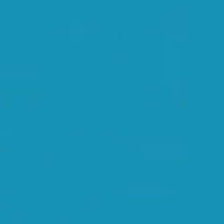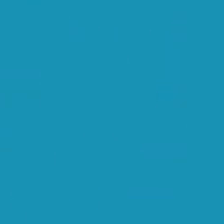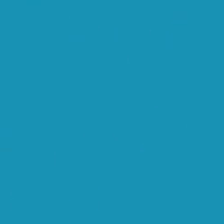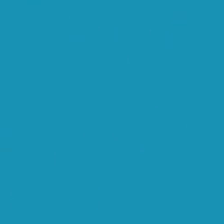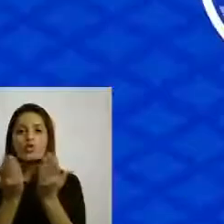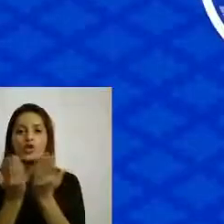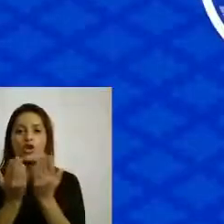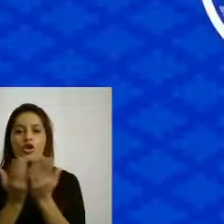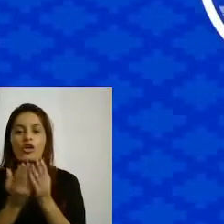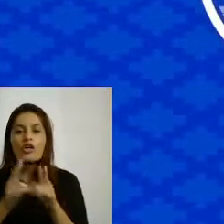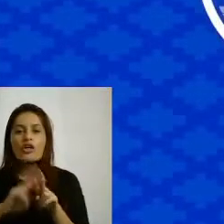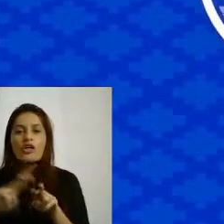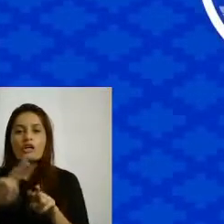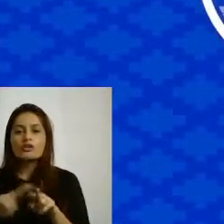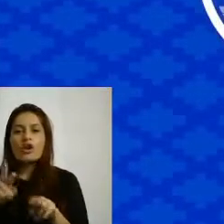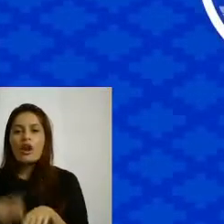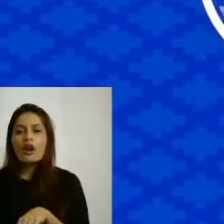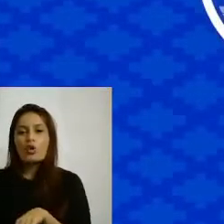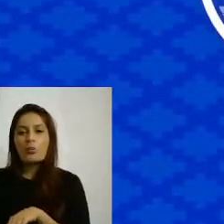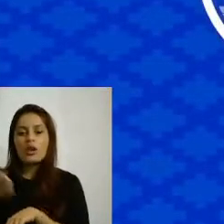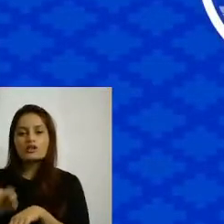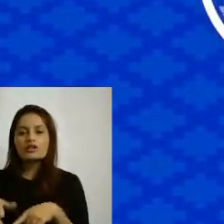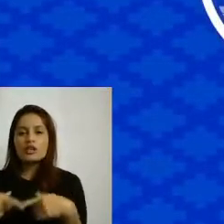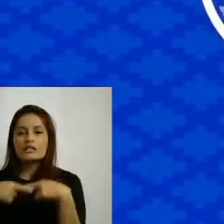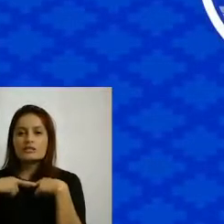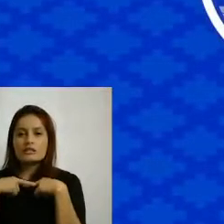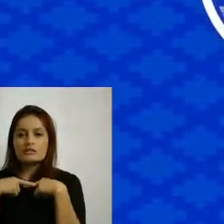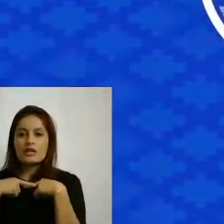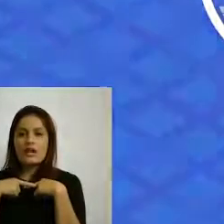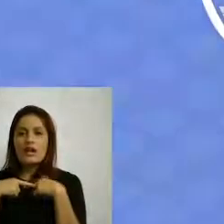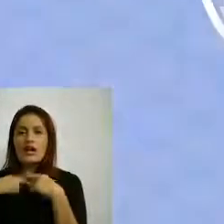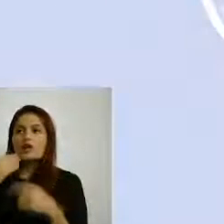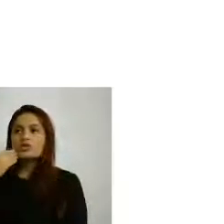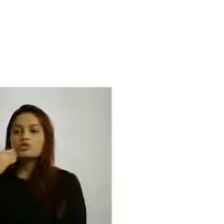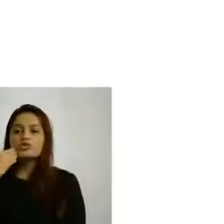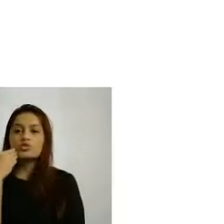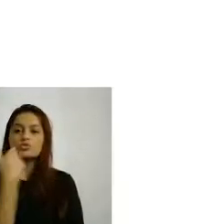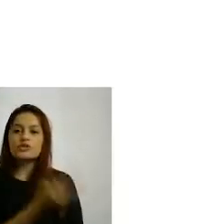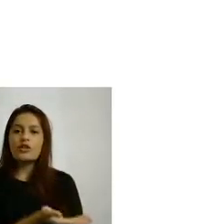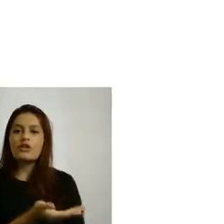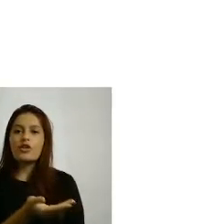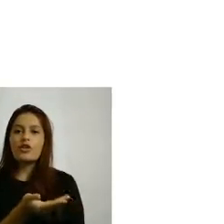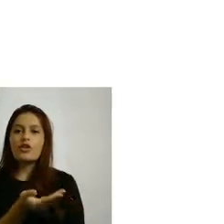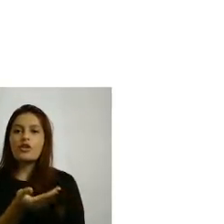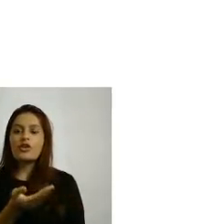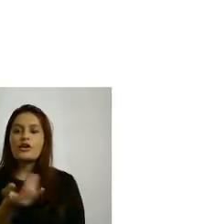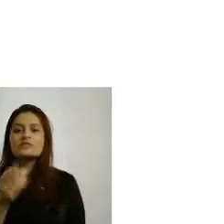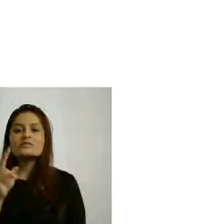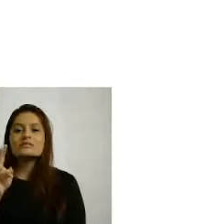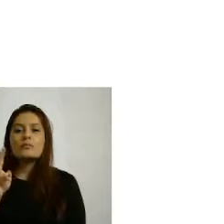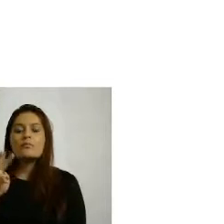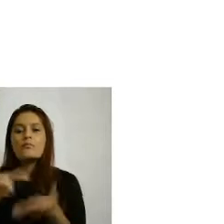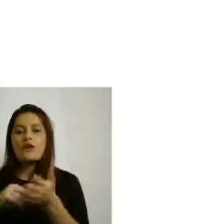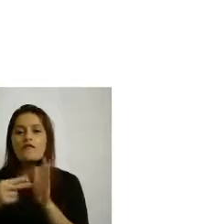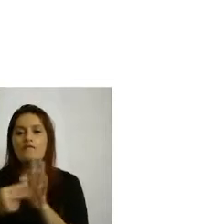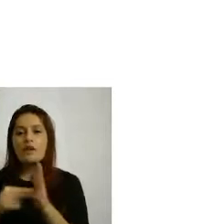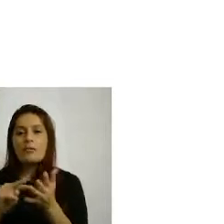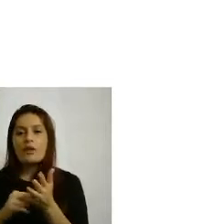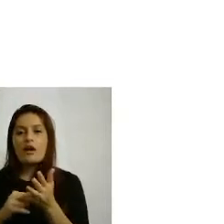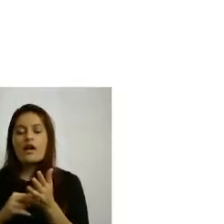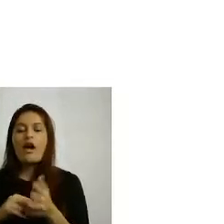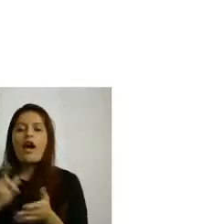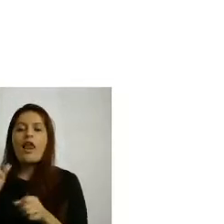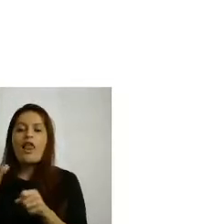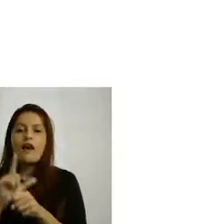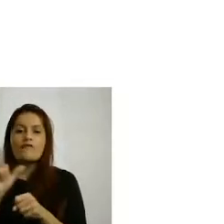Director. Buenas tardes, alcaldesa. Buenas tardes, concejales, público presente. Me acompaña en esta ocasión la directora Marcia Huerche